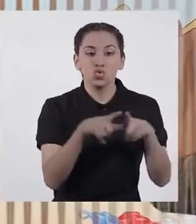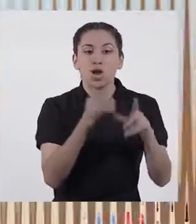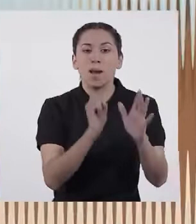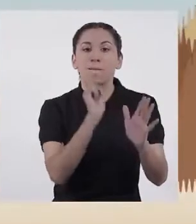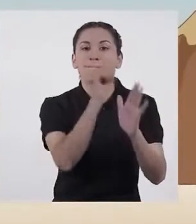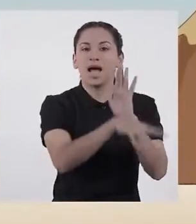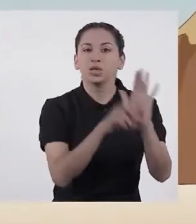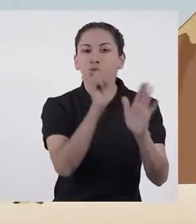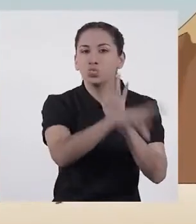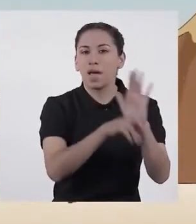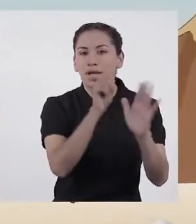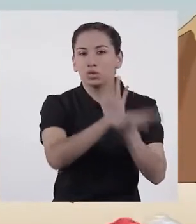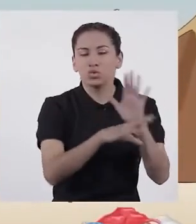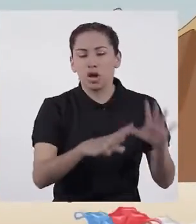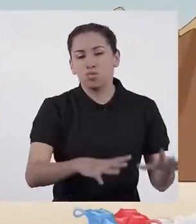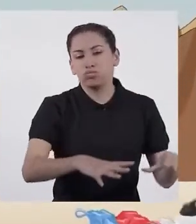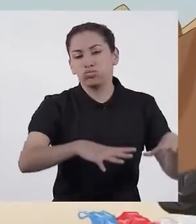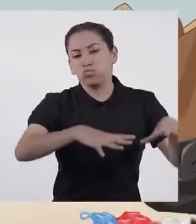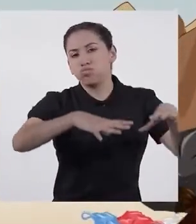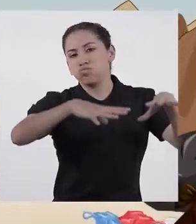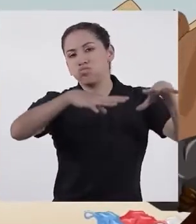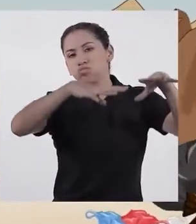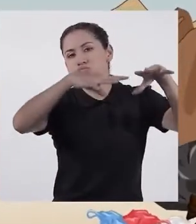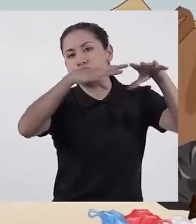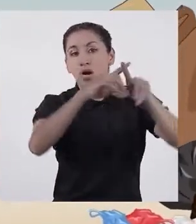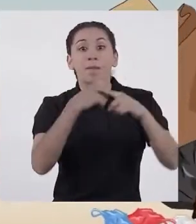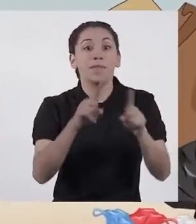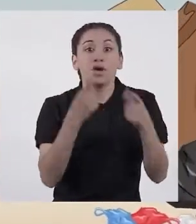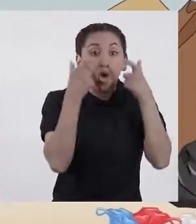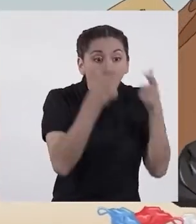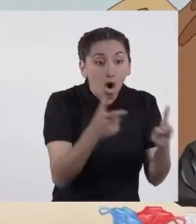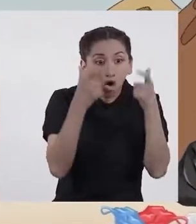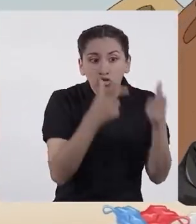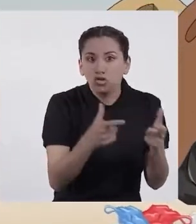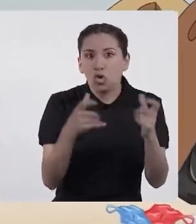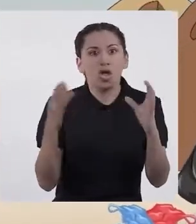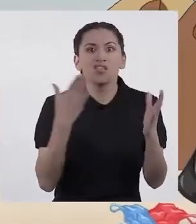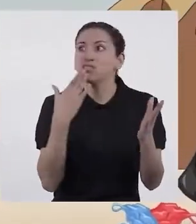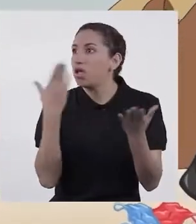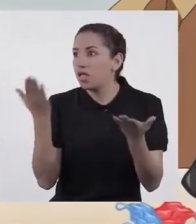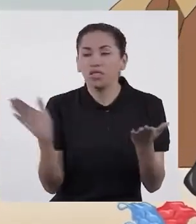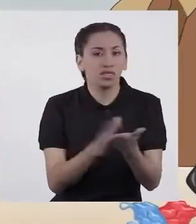residuos sólidos o basura sin ningún tipo de control.